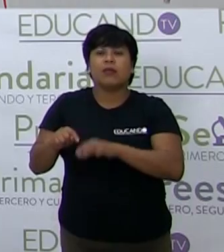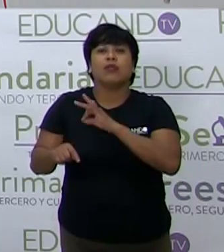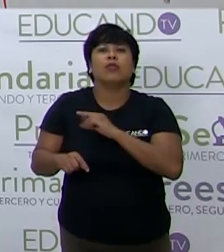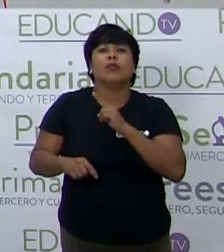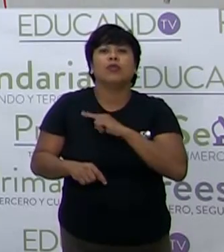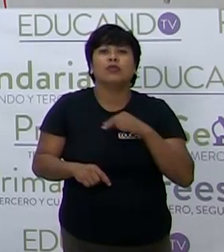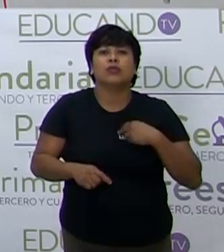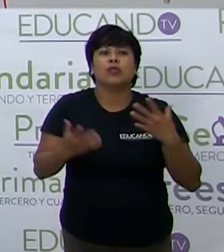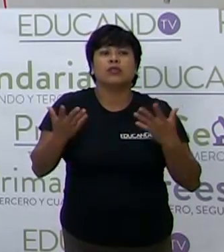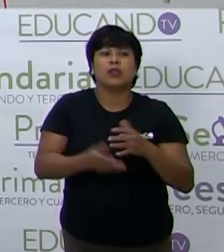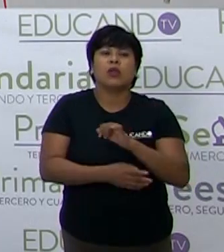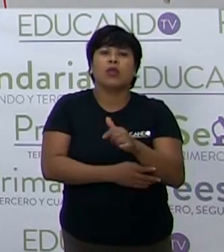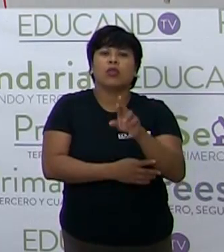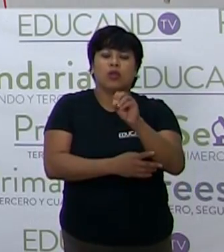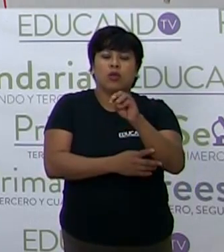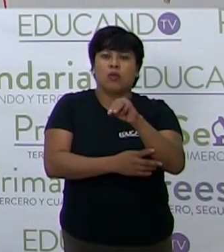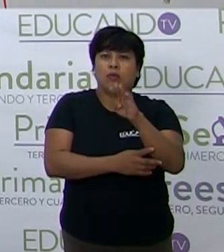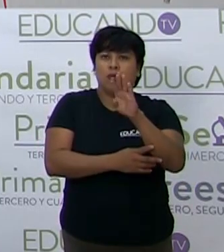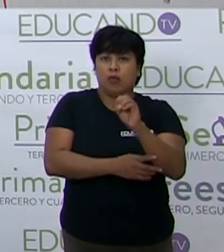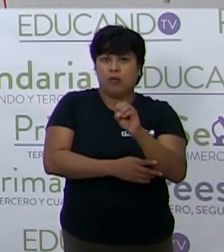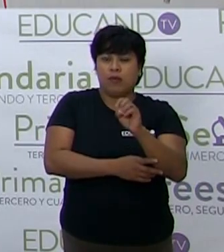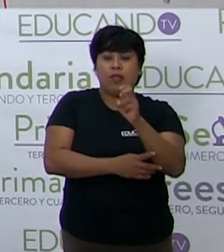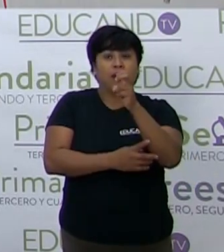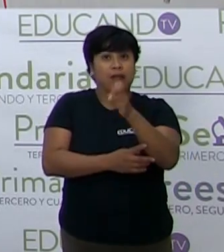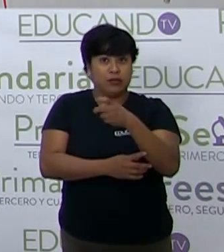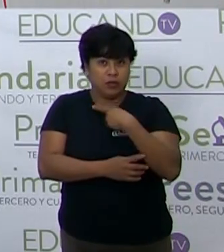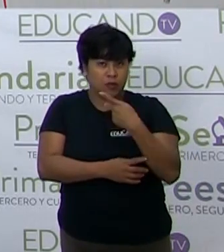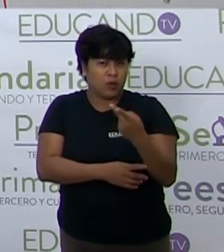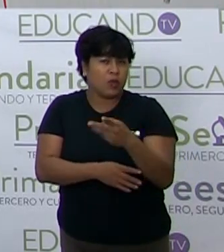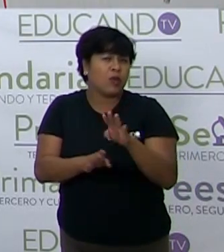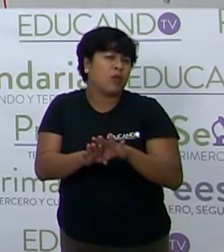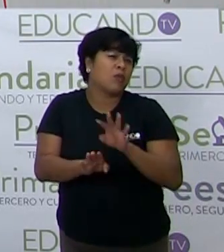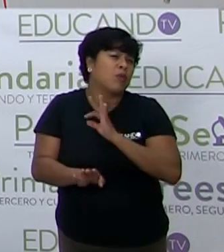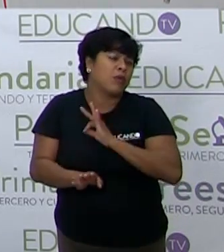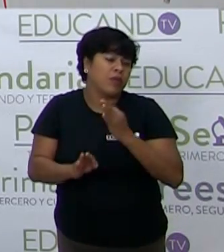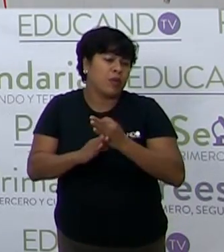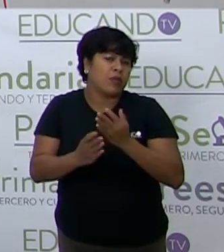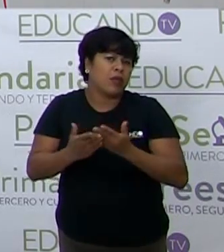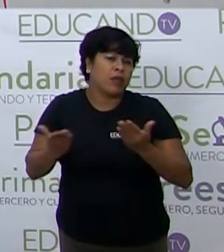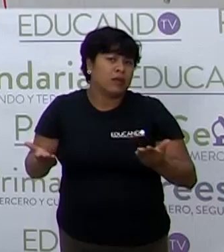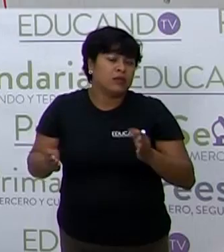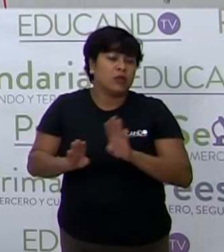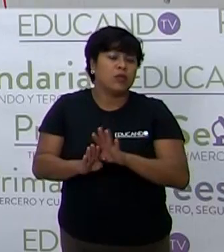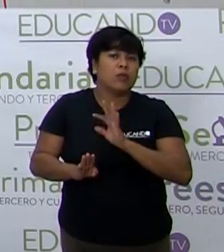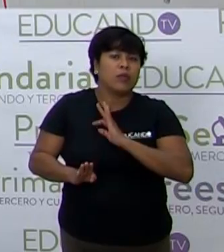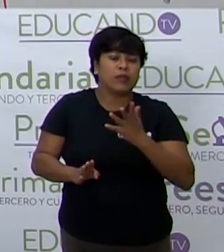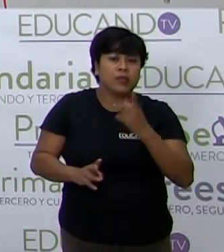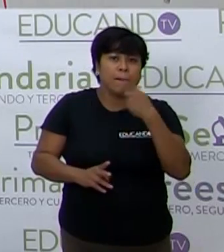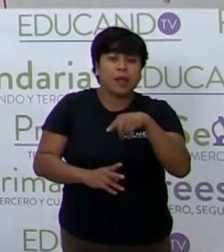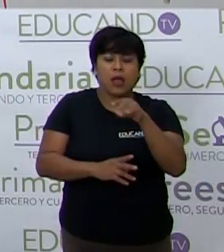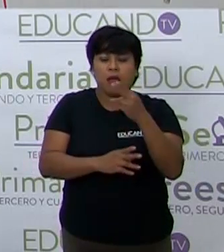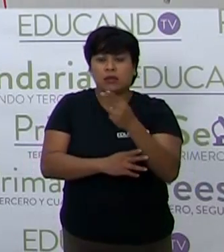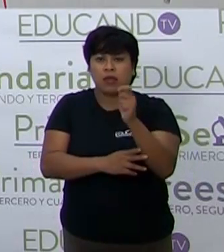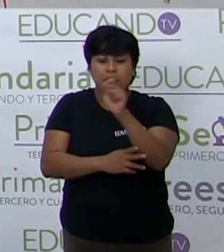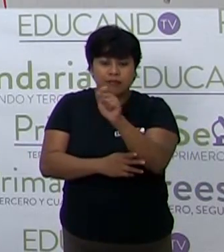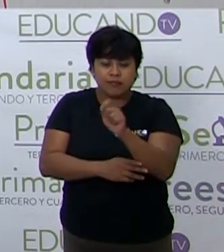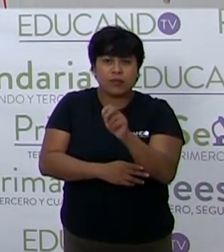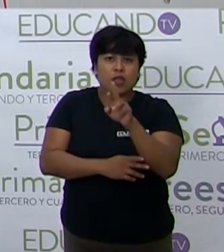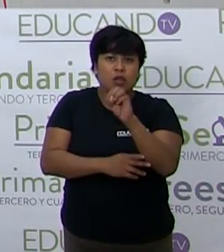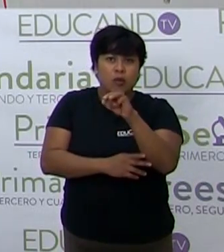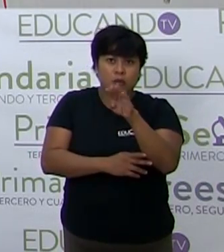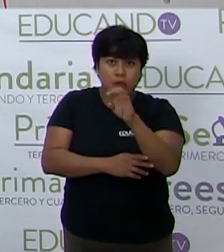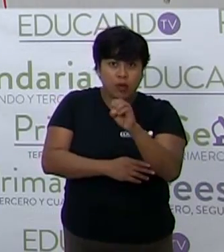formar otro rombo. De ahí una pregunta, ¿cómo podemos entonces ahora construir una fórmula para calcular el área de este